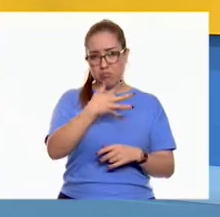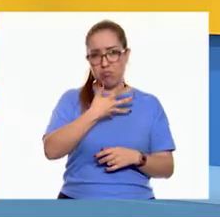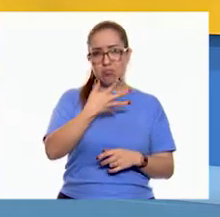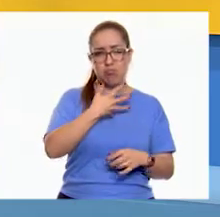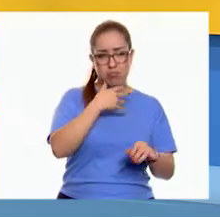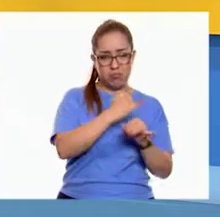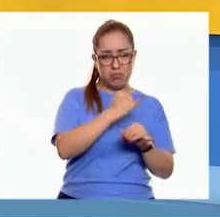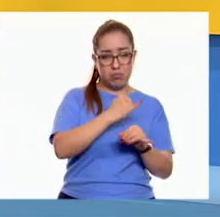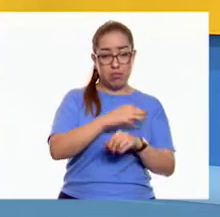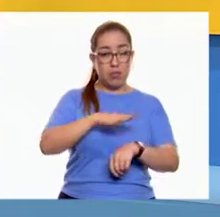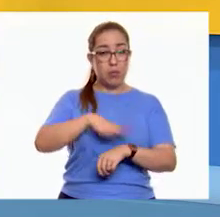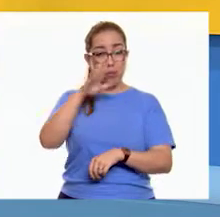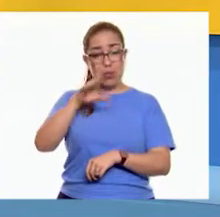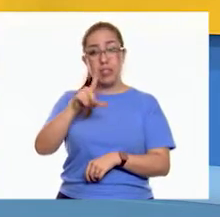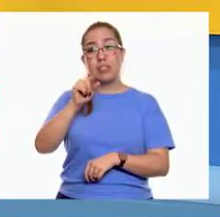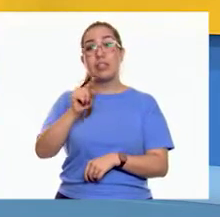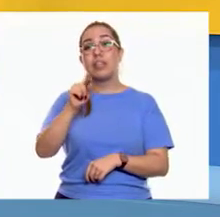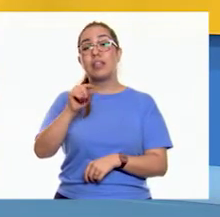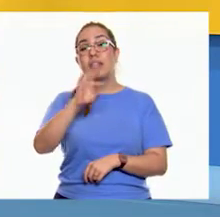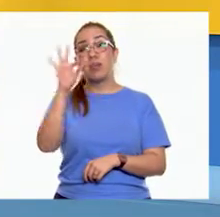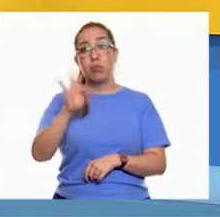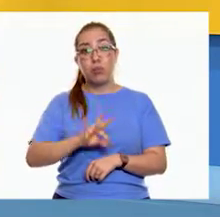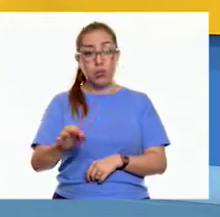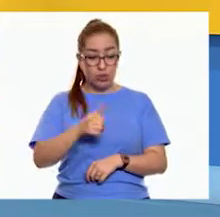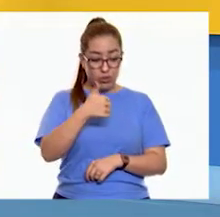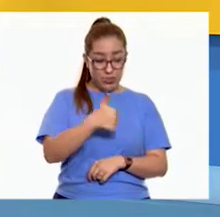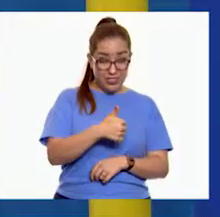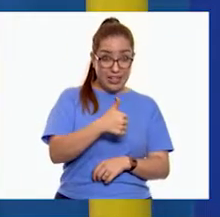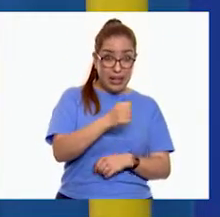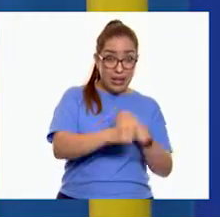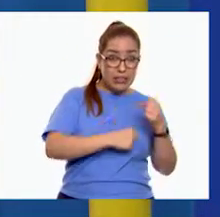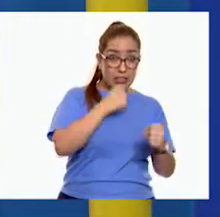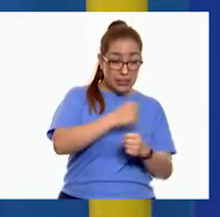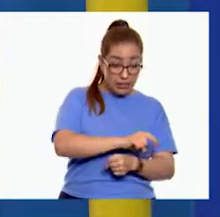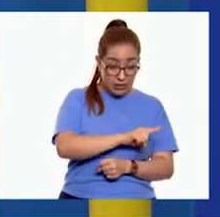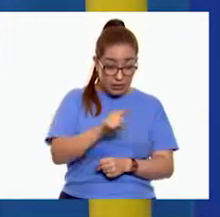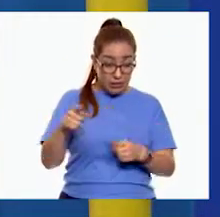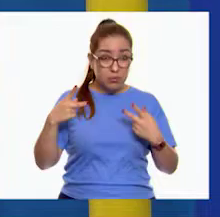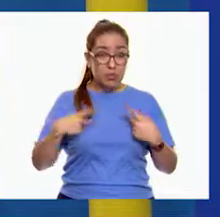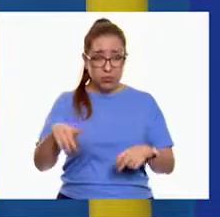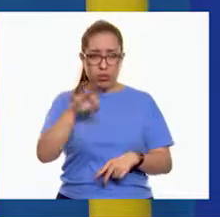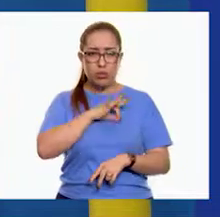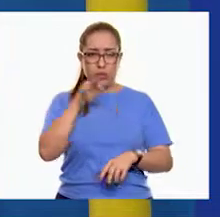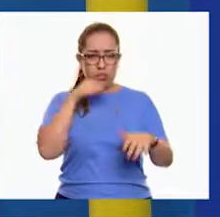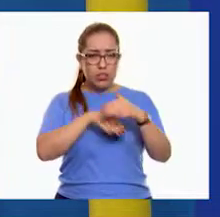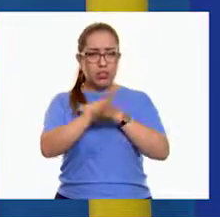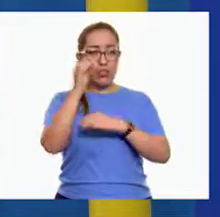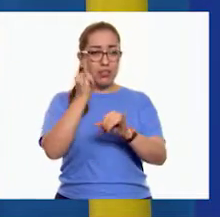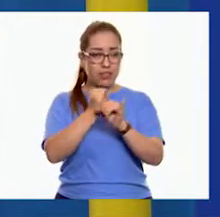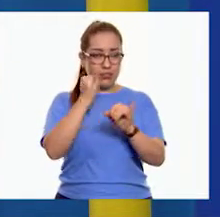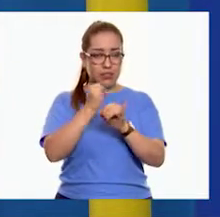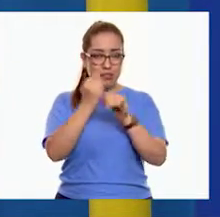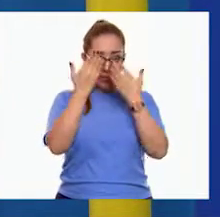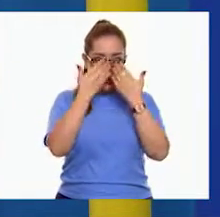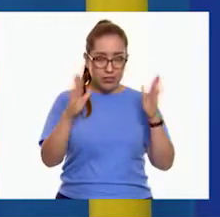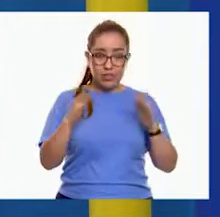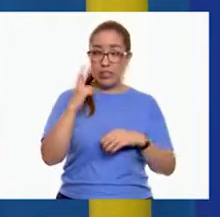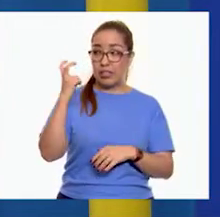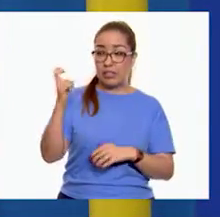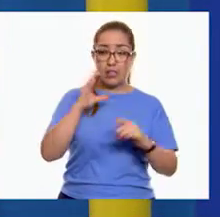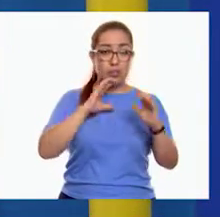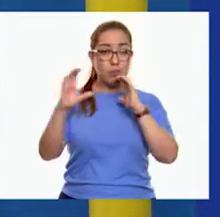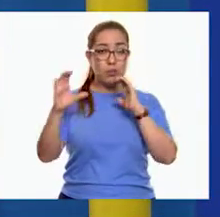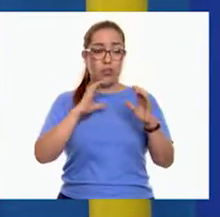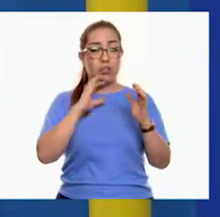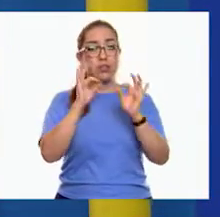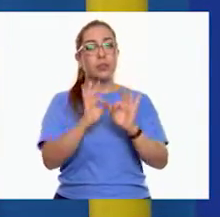de las personas mayores a 6 años son usuarias de Internet. Este medio de comunicación se ha vuelto indispensable en muchos aspectos de la vida